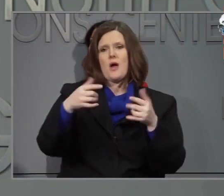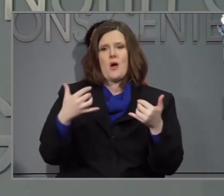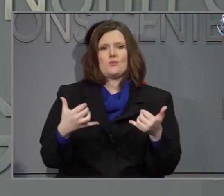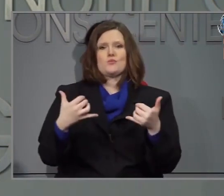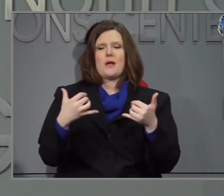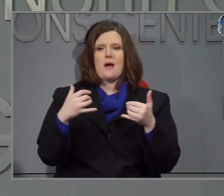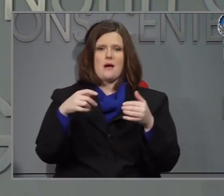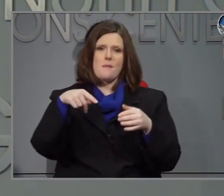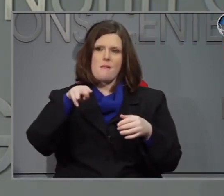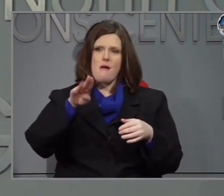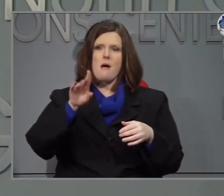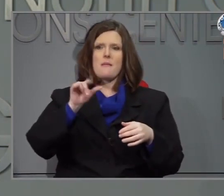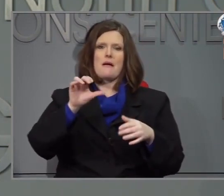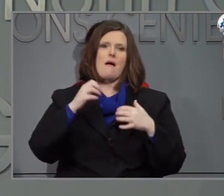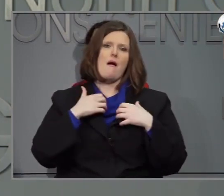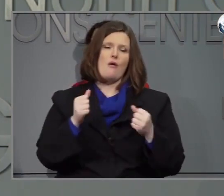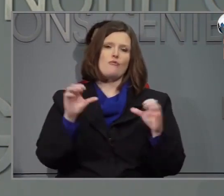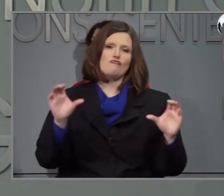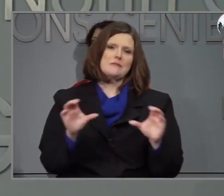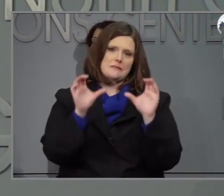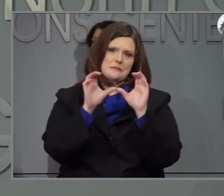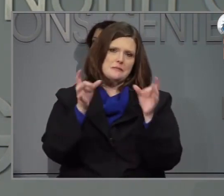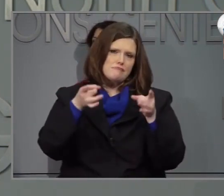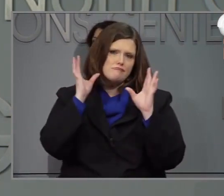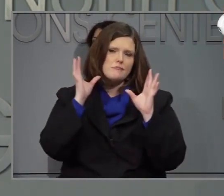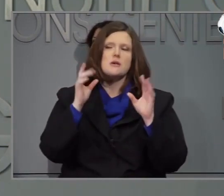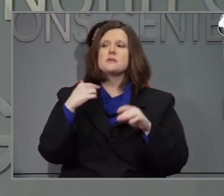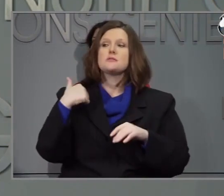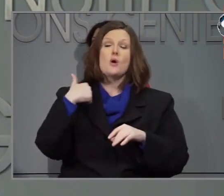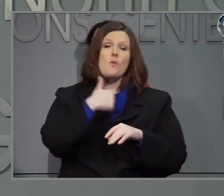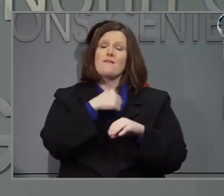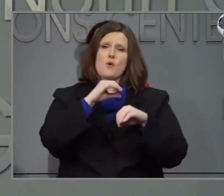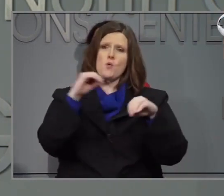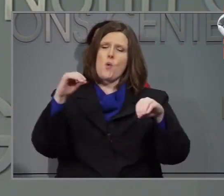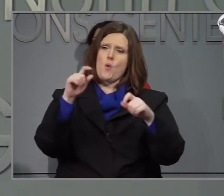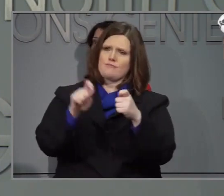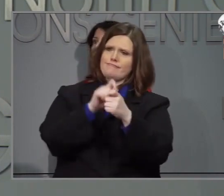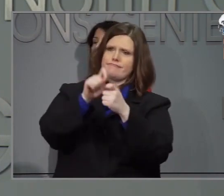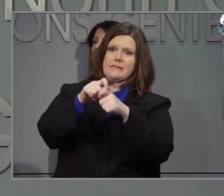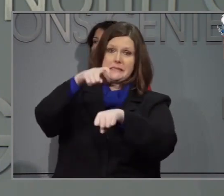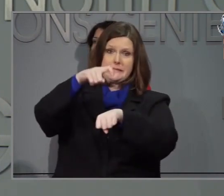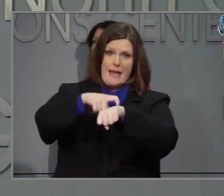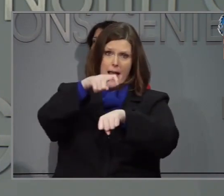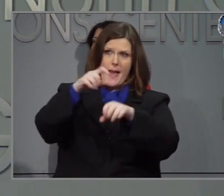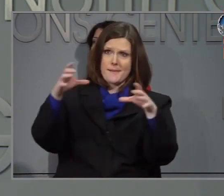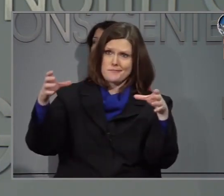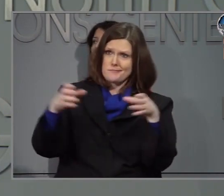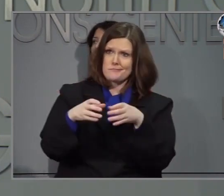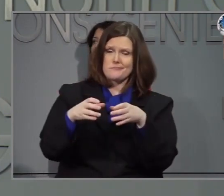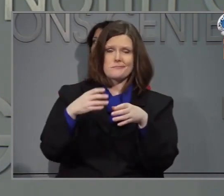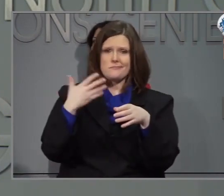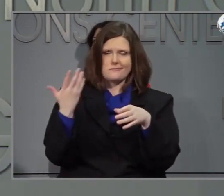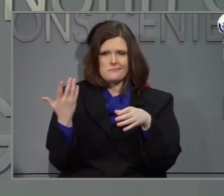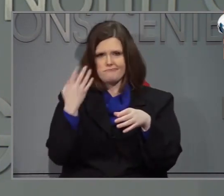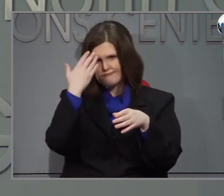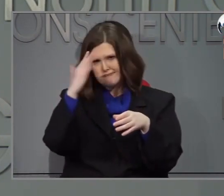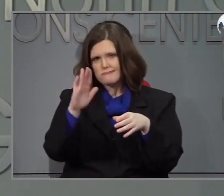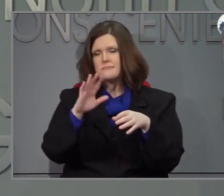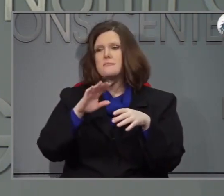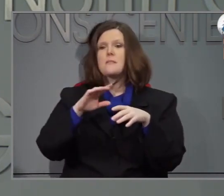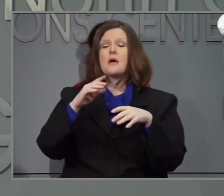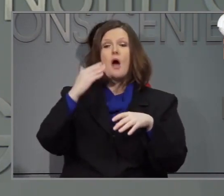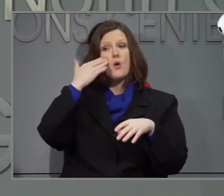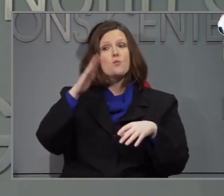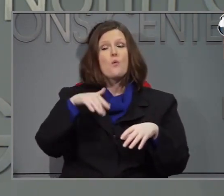suministros que nosotros necesitamos en esta crisis de salud pública no tenemos un periodo de tiempo yo sé que los comités